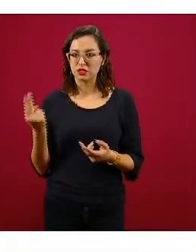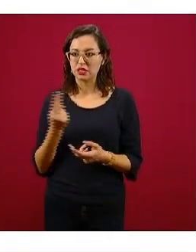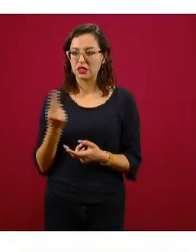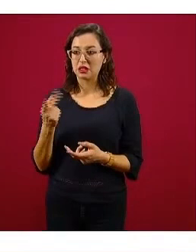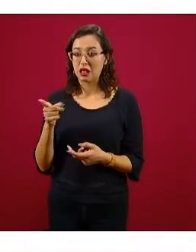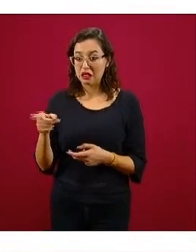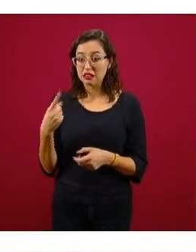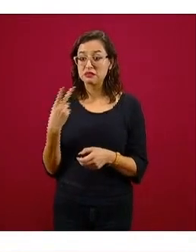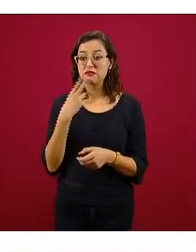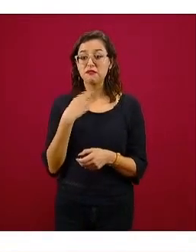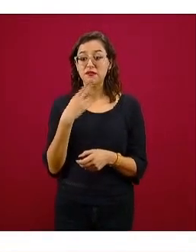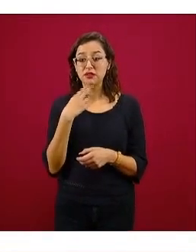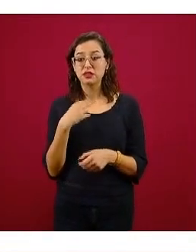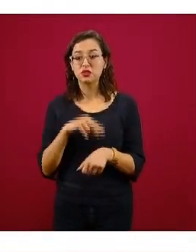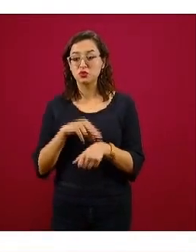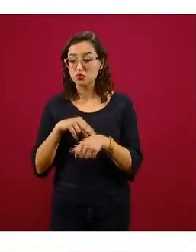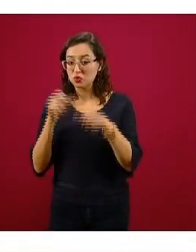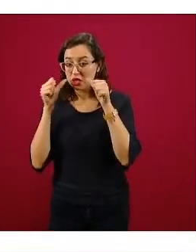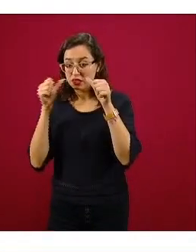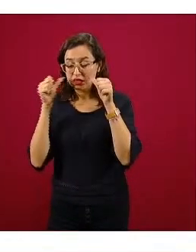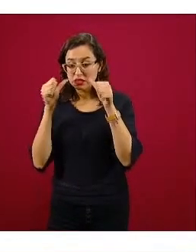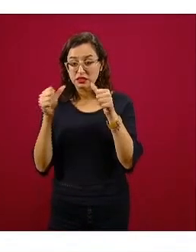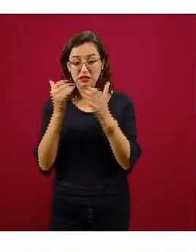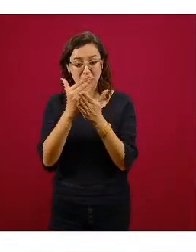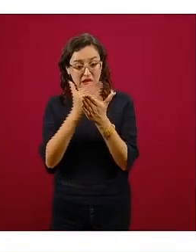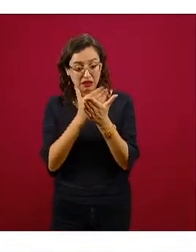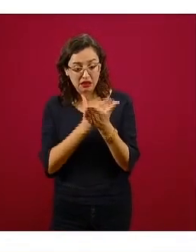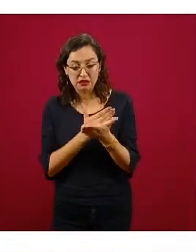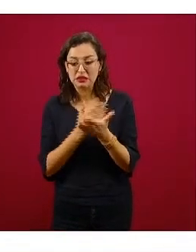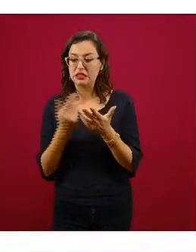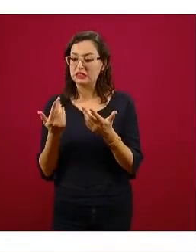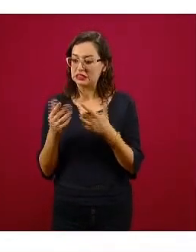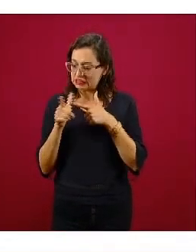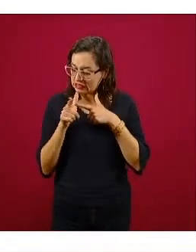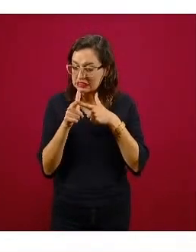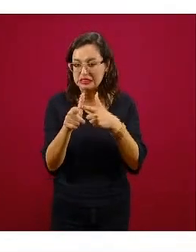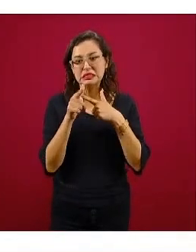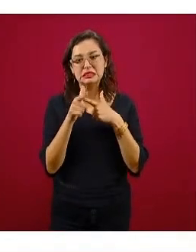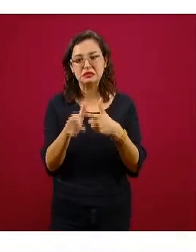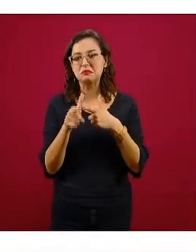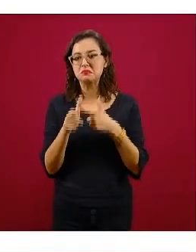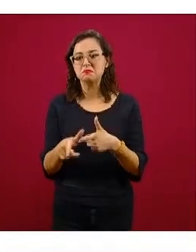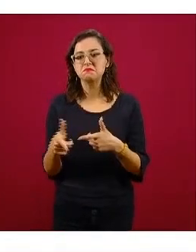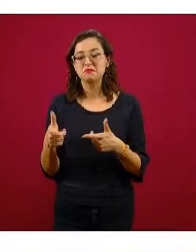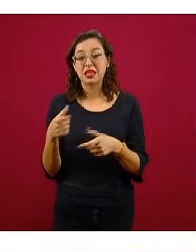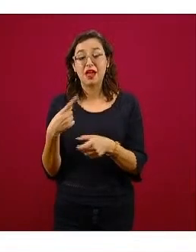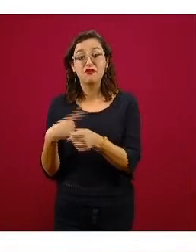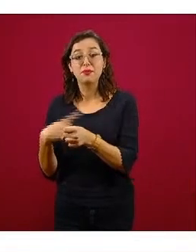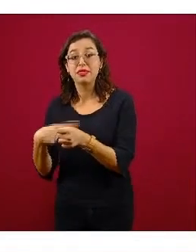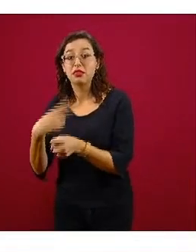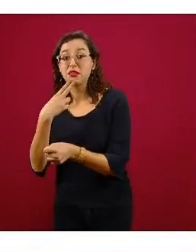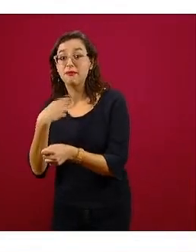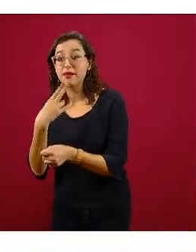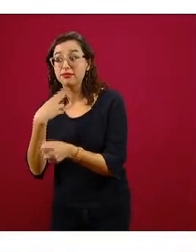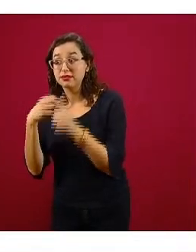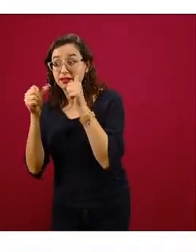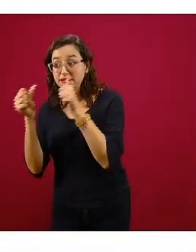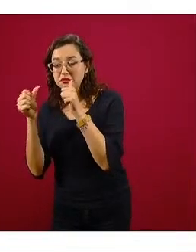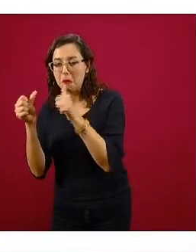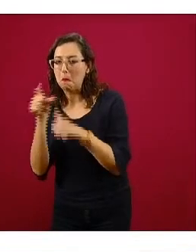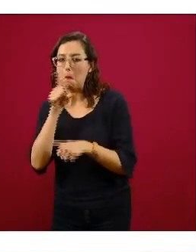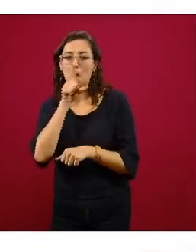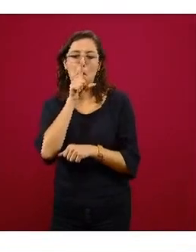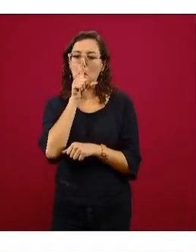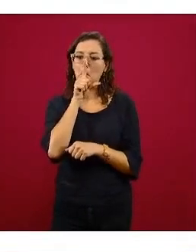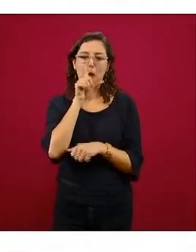en el paciente con diabetes. Tenemos muchos lineamientos que han tratado de recuperar eso, pero es muy importante que esta acción